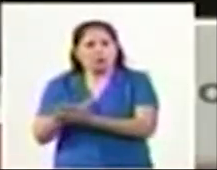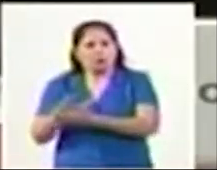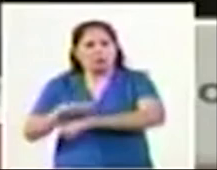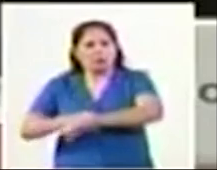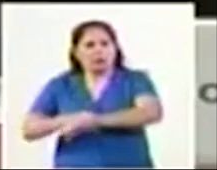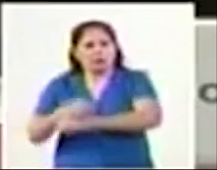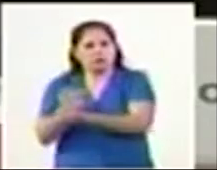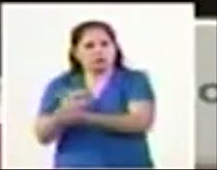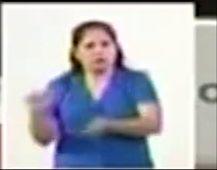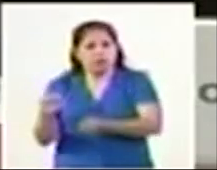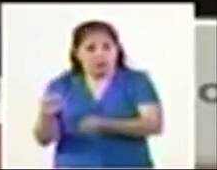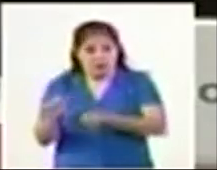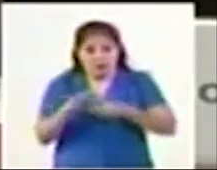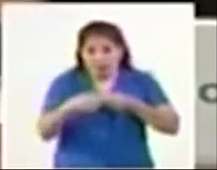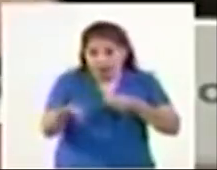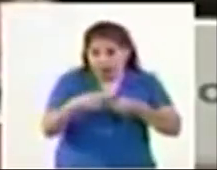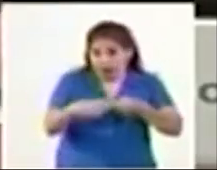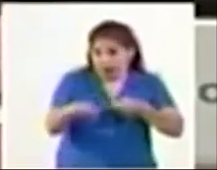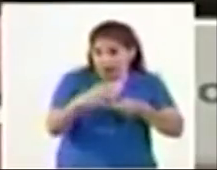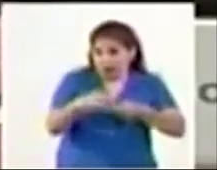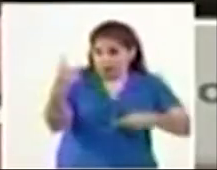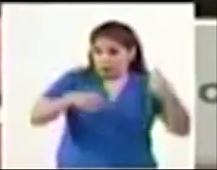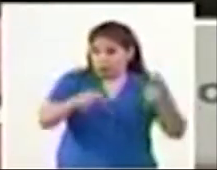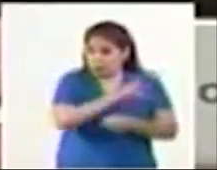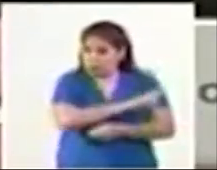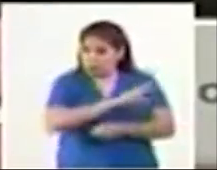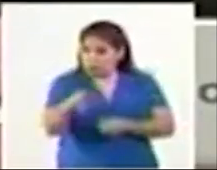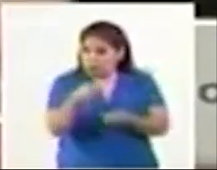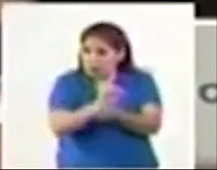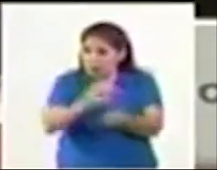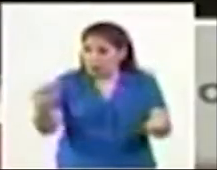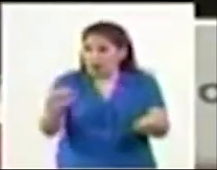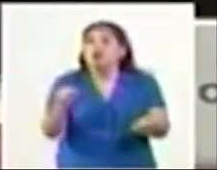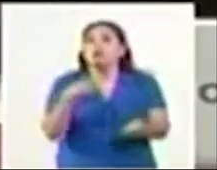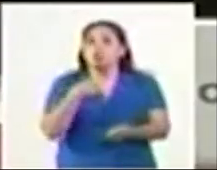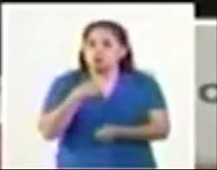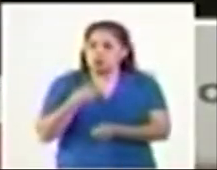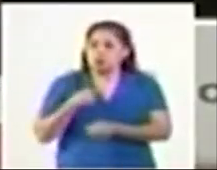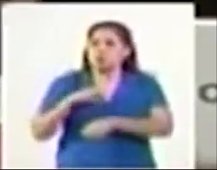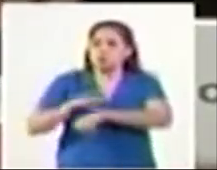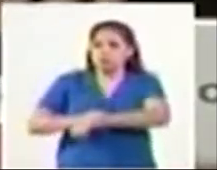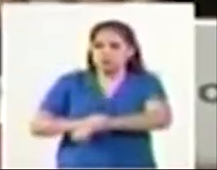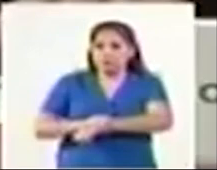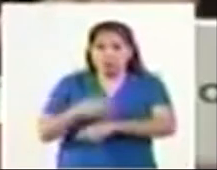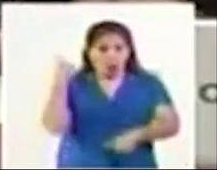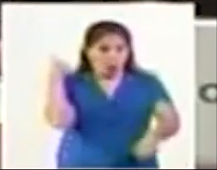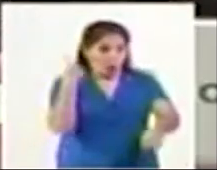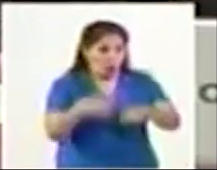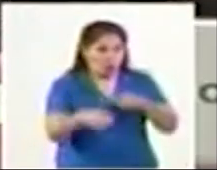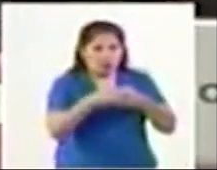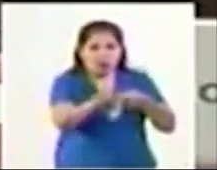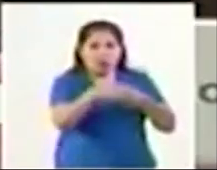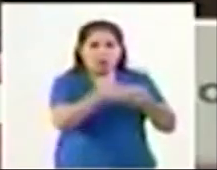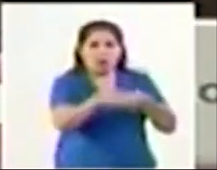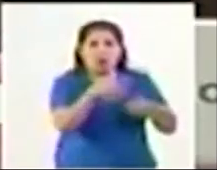a los que financiaron el terrorismo y querían financiar nuevas actividades